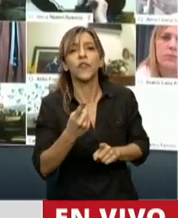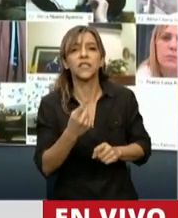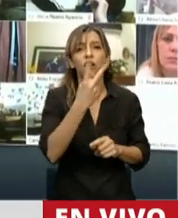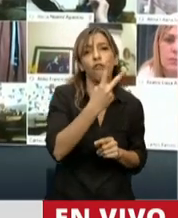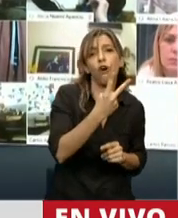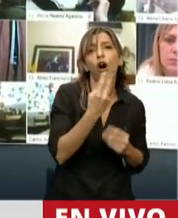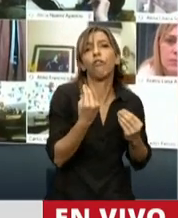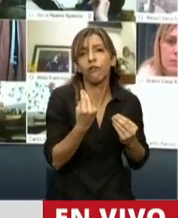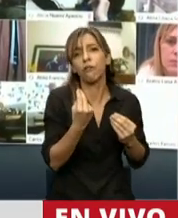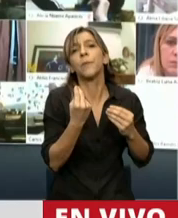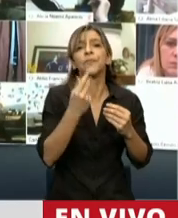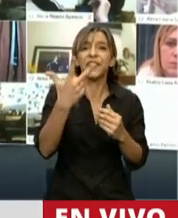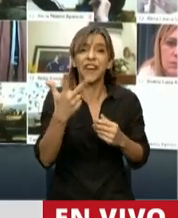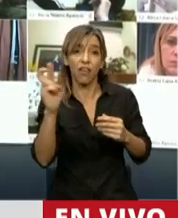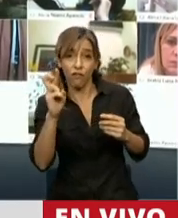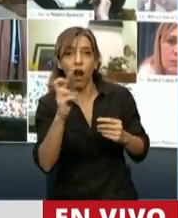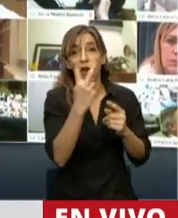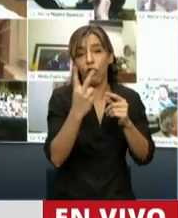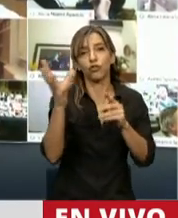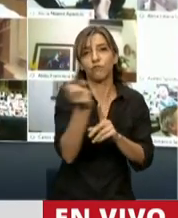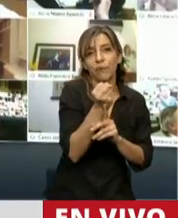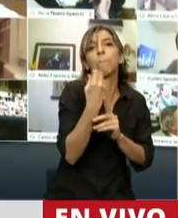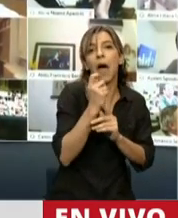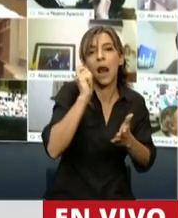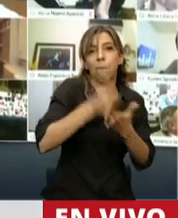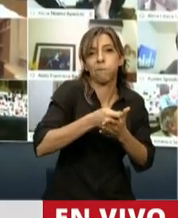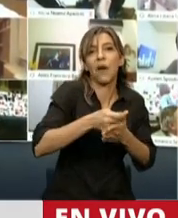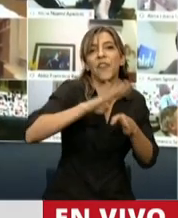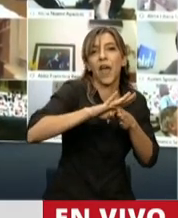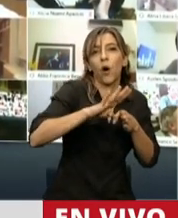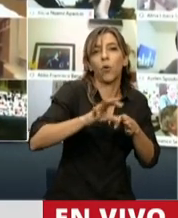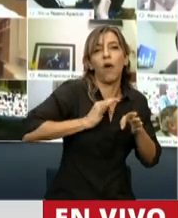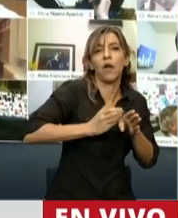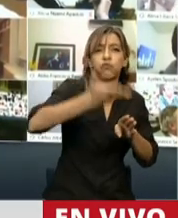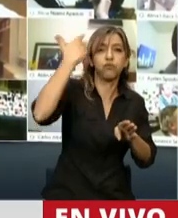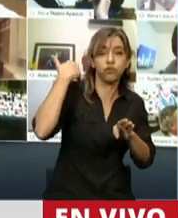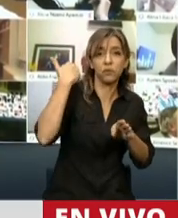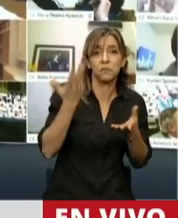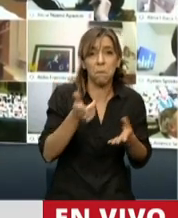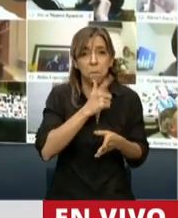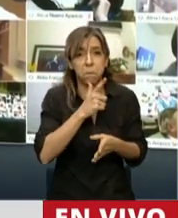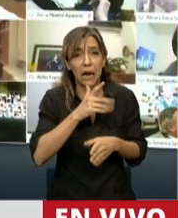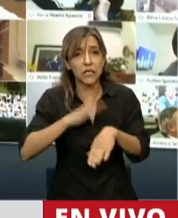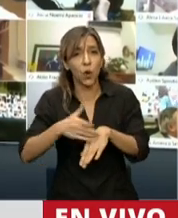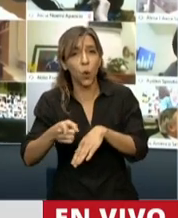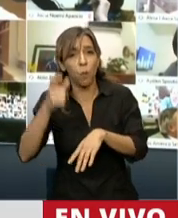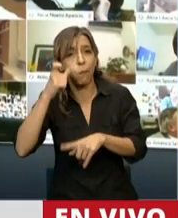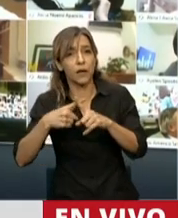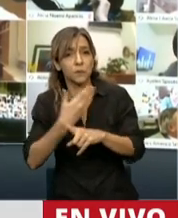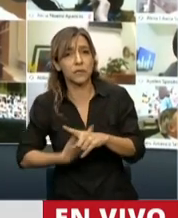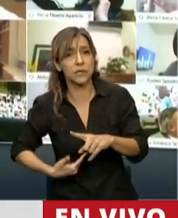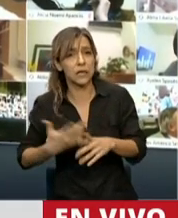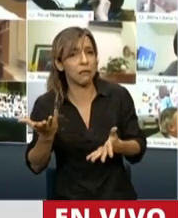dólares que se tomaron fueron para pagar deuda del gobierno anterior, suponen que están expulpando al expresidente y en realidad lo están inculpando.